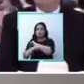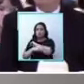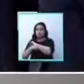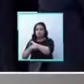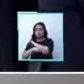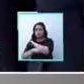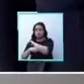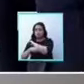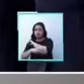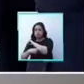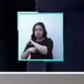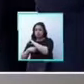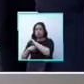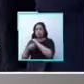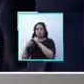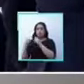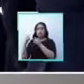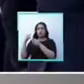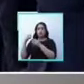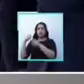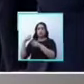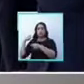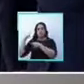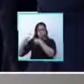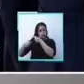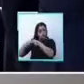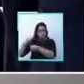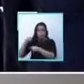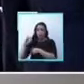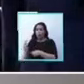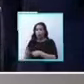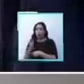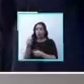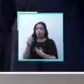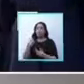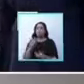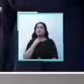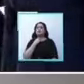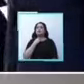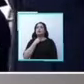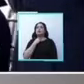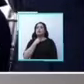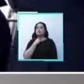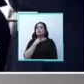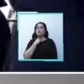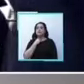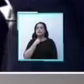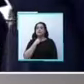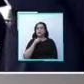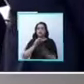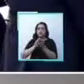transformaciones en la dinámica económica, y que se requiere pues abrirse al mundo en esas relaciones con China,